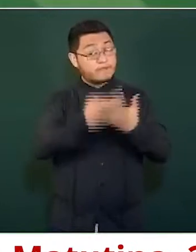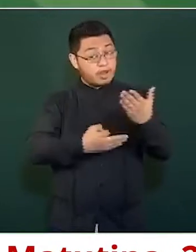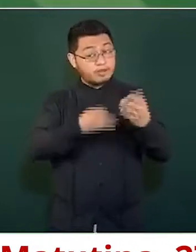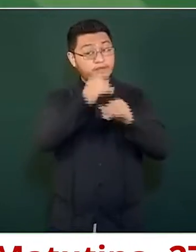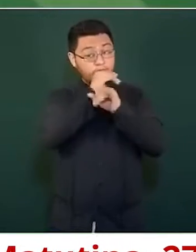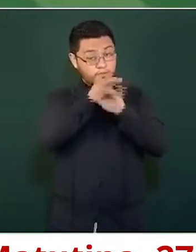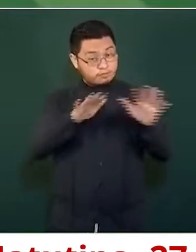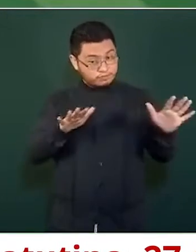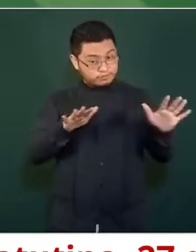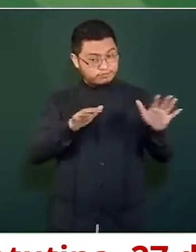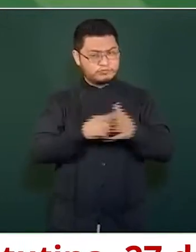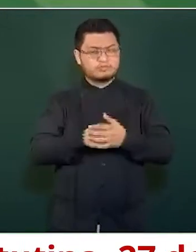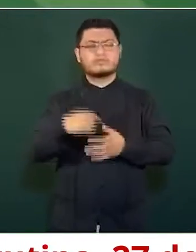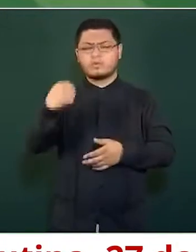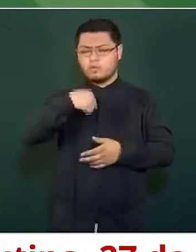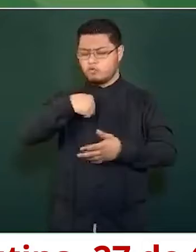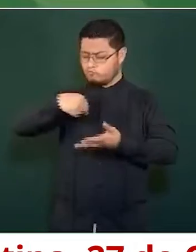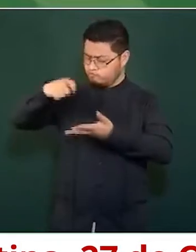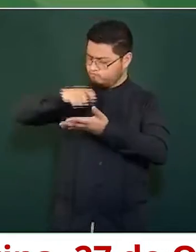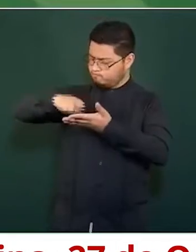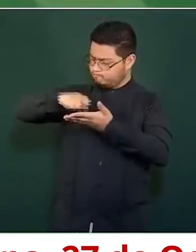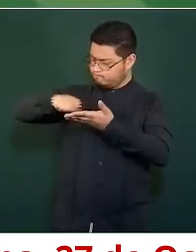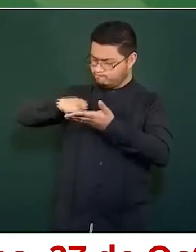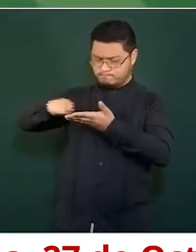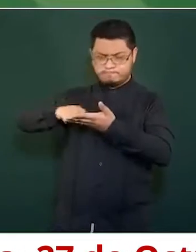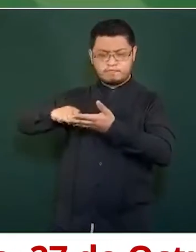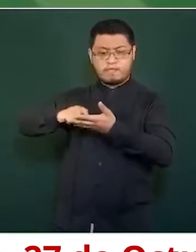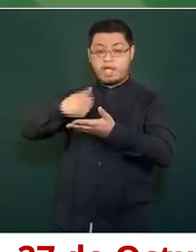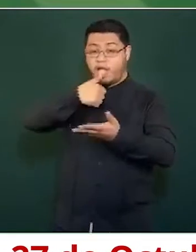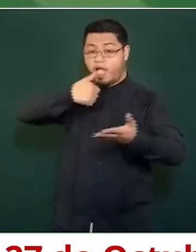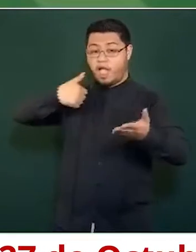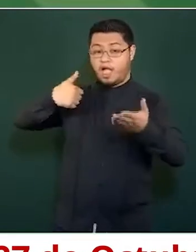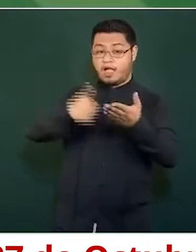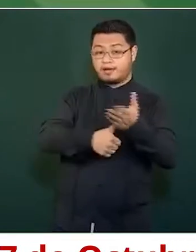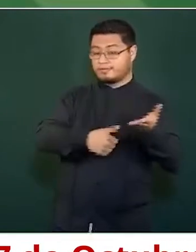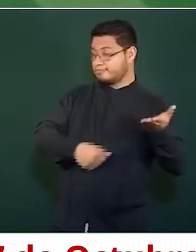Acabo de enviar una carta al presidente Biden